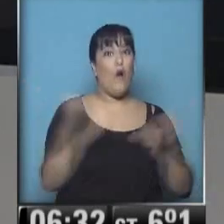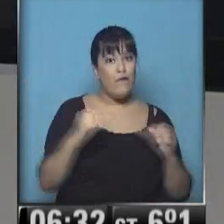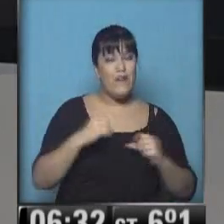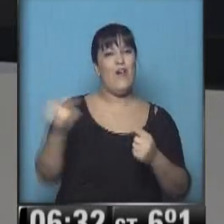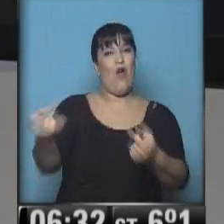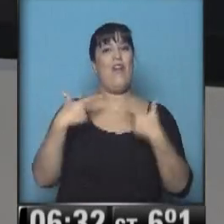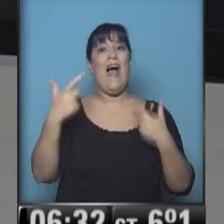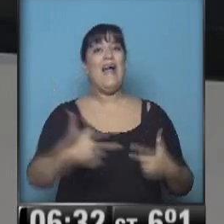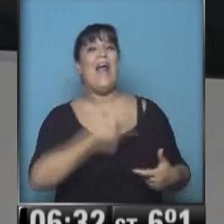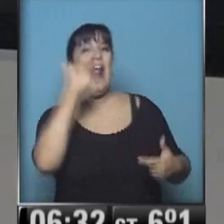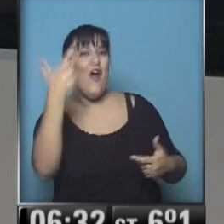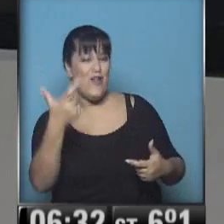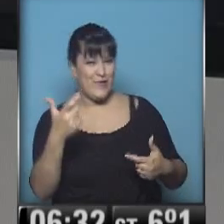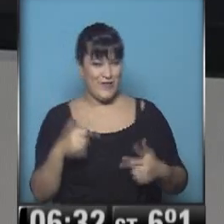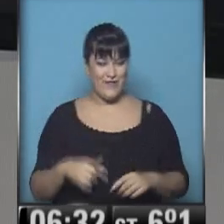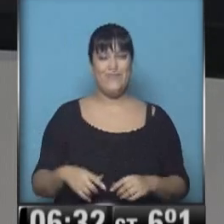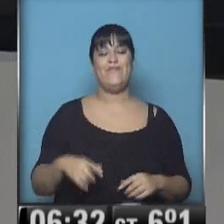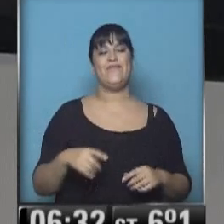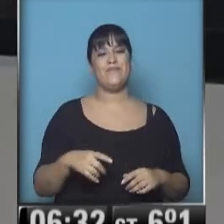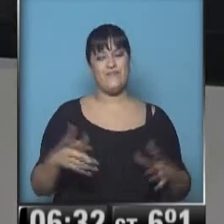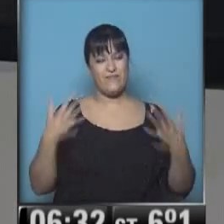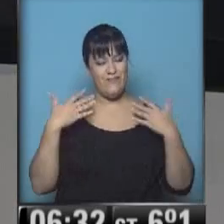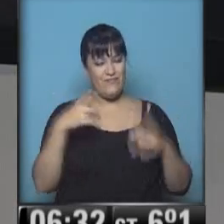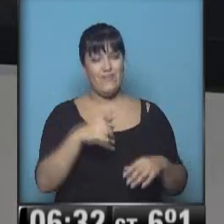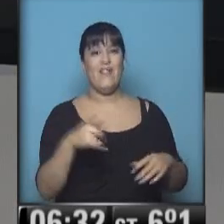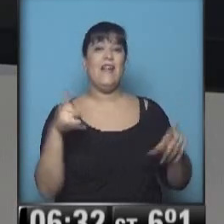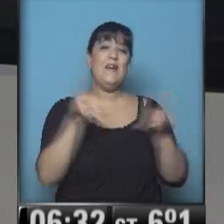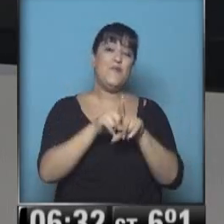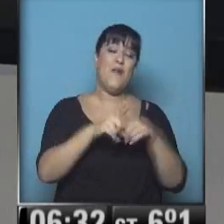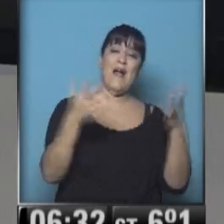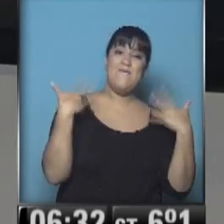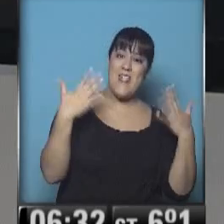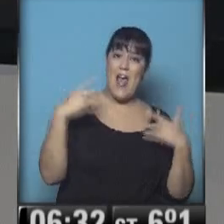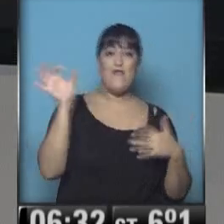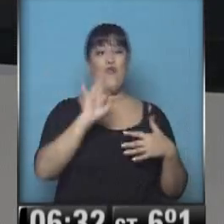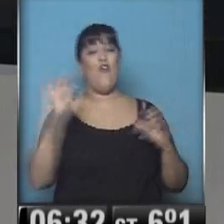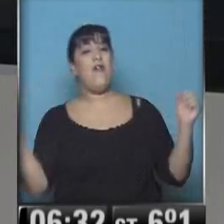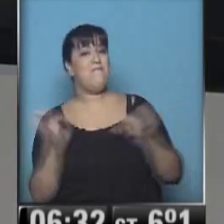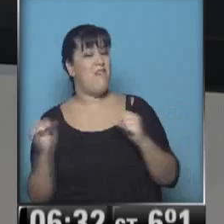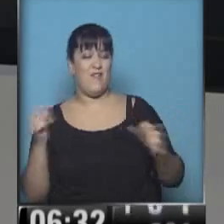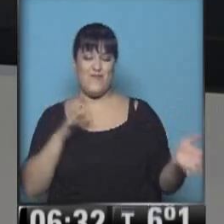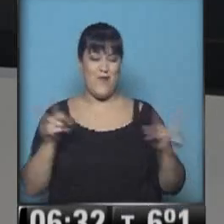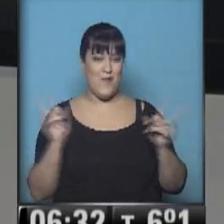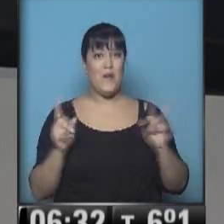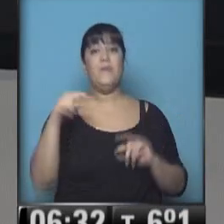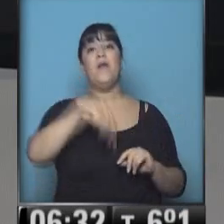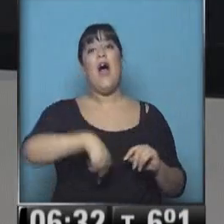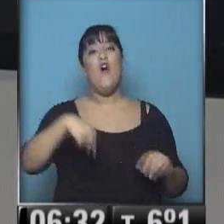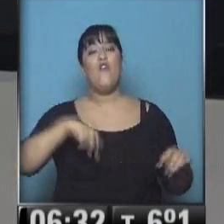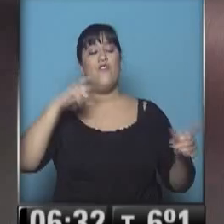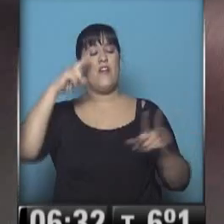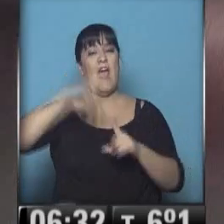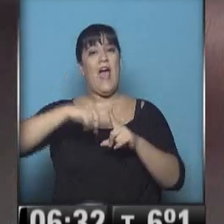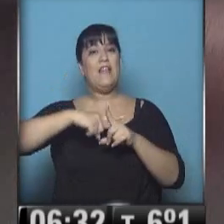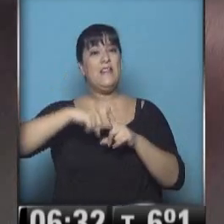calorcito, atempera, suaviza el clima, tanto en verano como en invierno. ¿Vamos con el pronóstico? Para